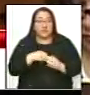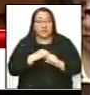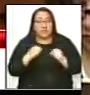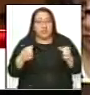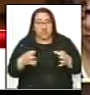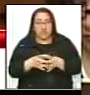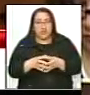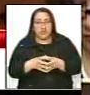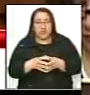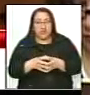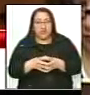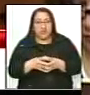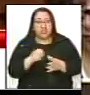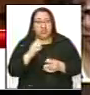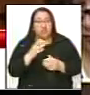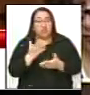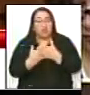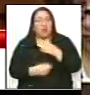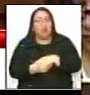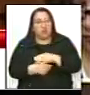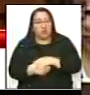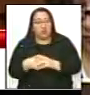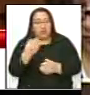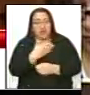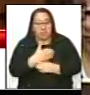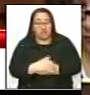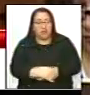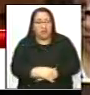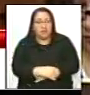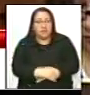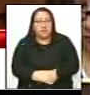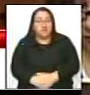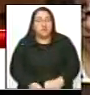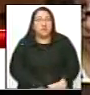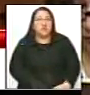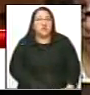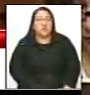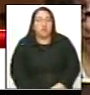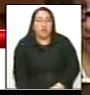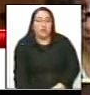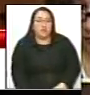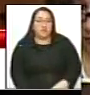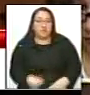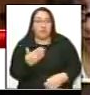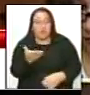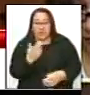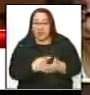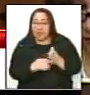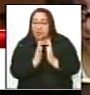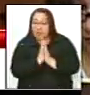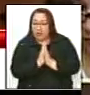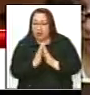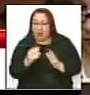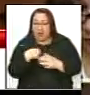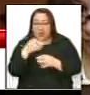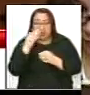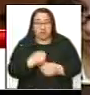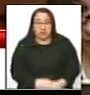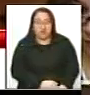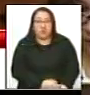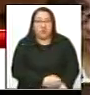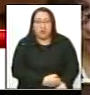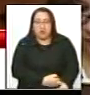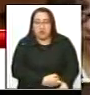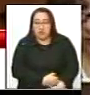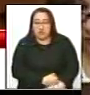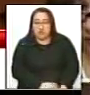sistema. Y me refiero a la corrupción, presidente. Yo le voy a solicitar, si me permite, que mientras hago la exposición,